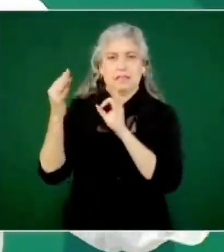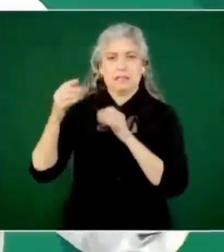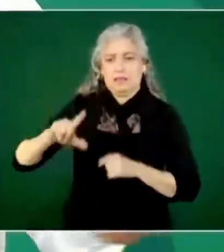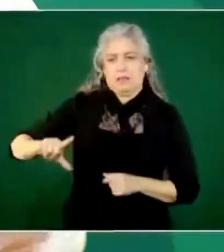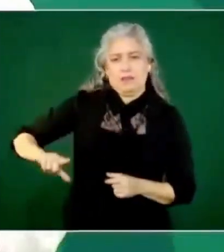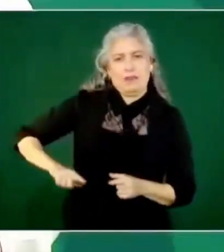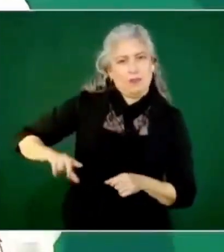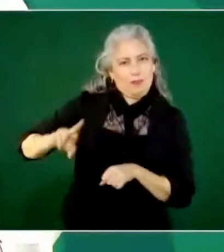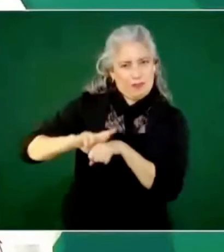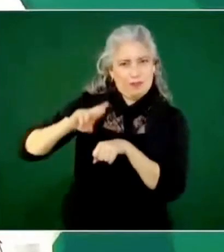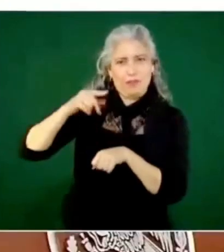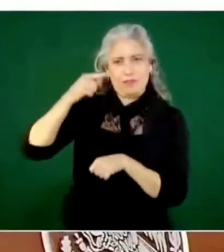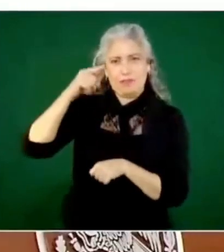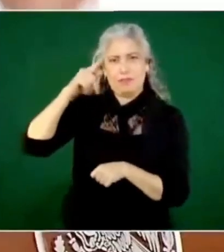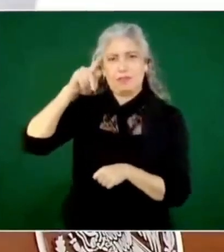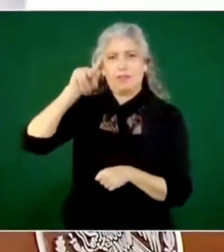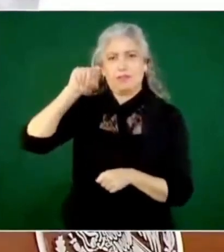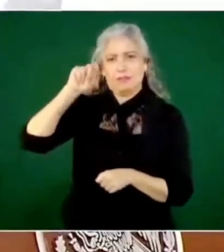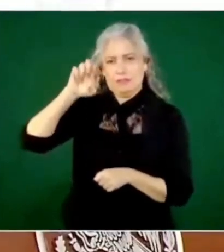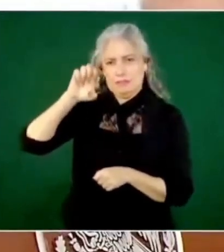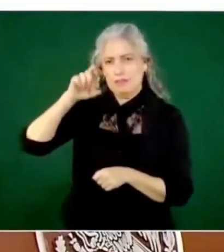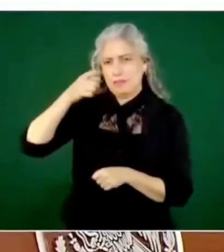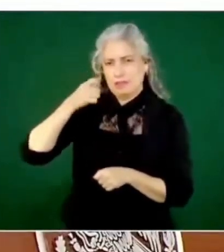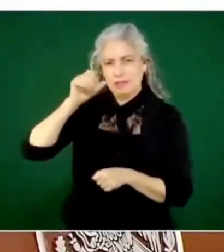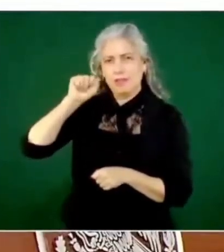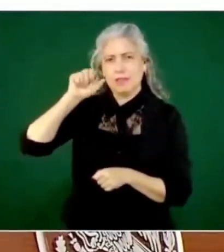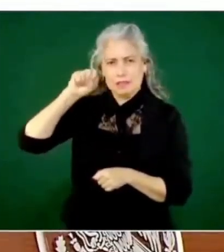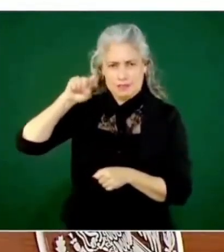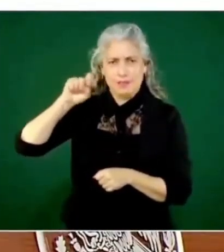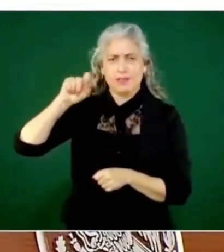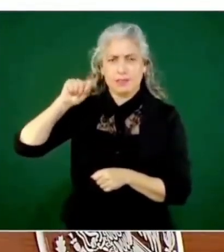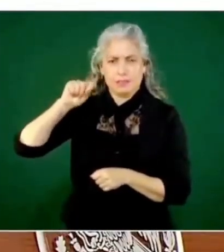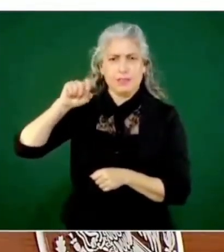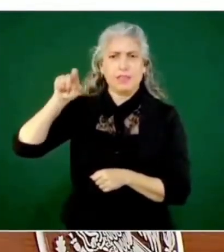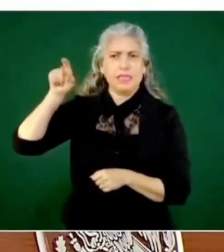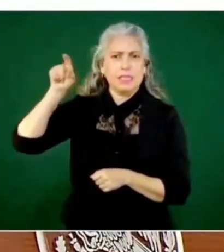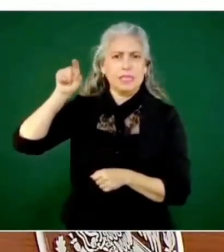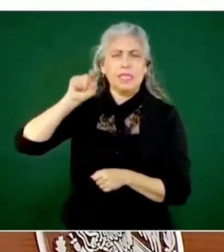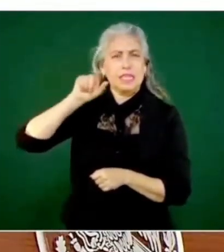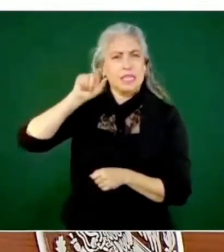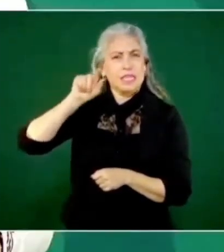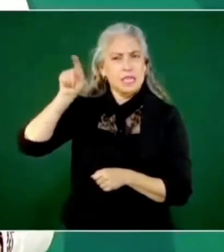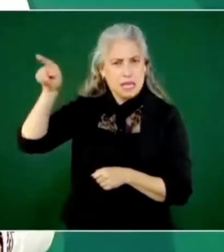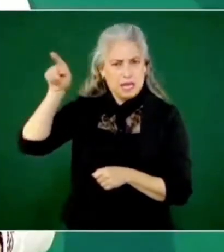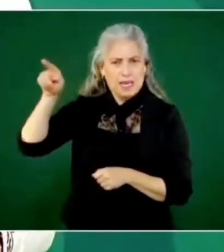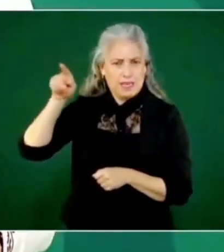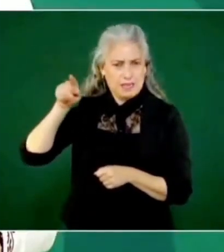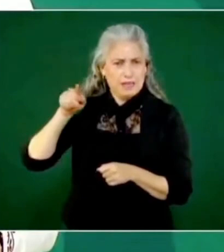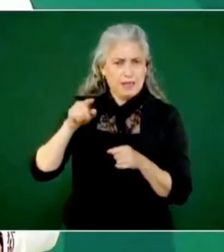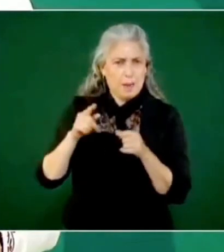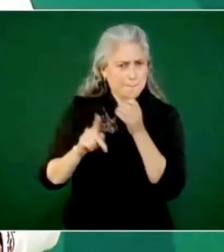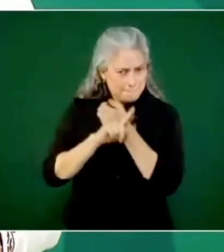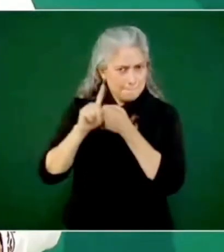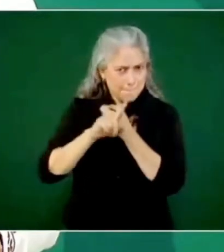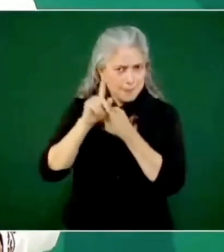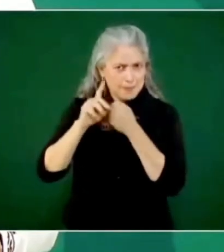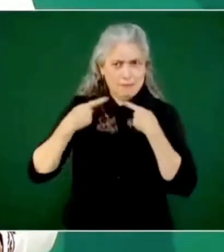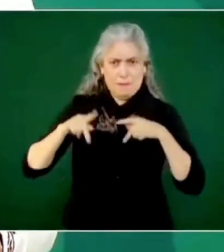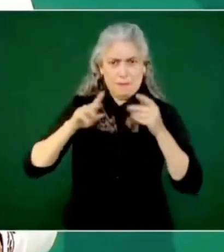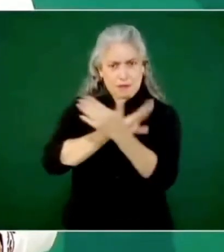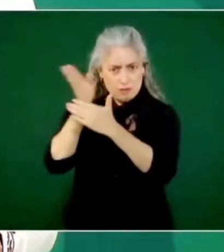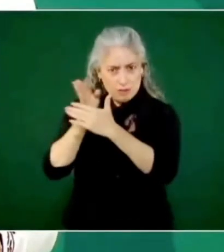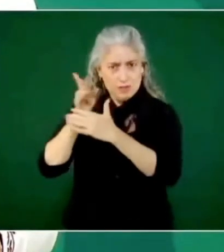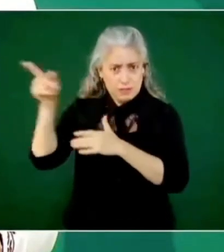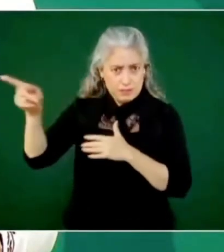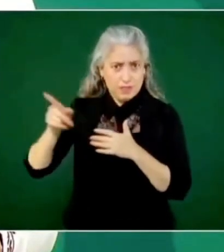Como si así fuesen a resolver el problema de la migración. Bueno, ahí en Nuevo